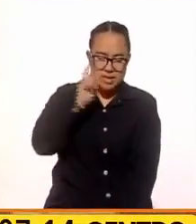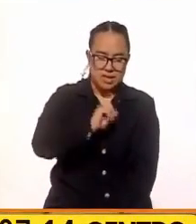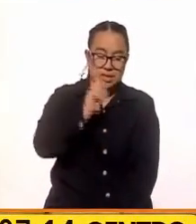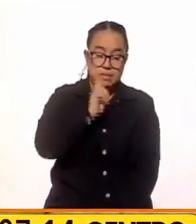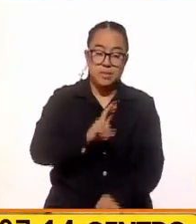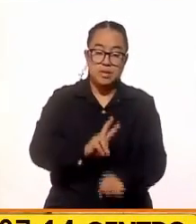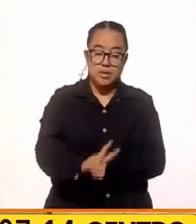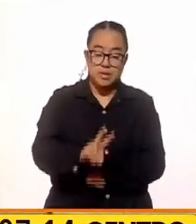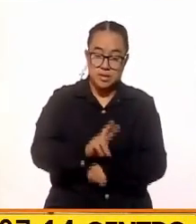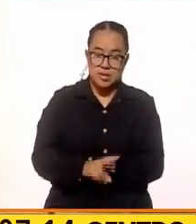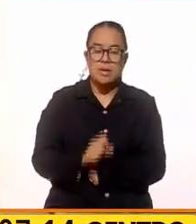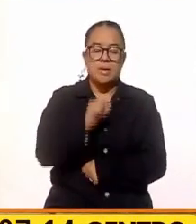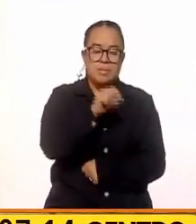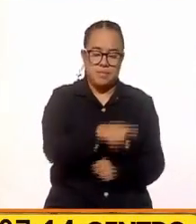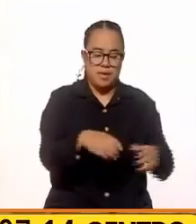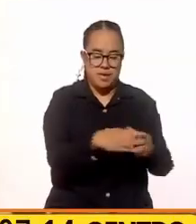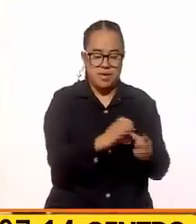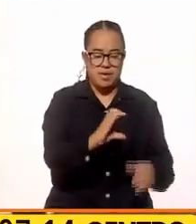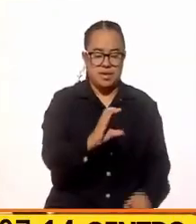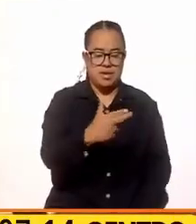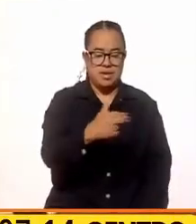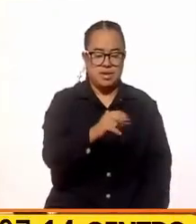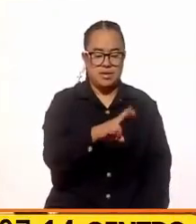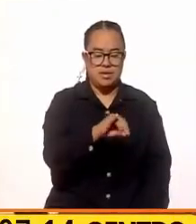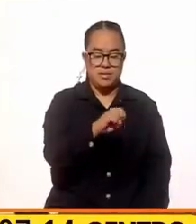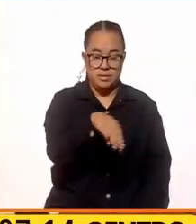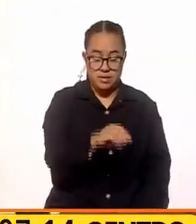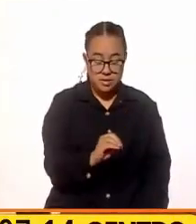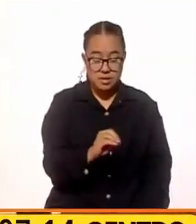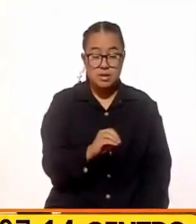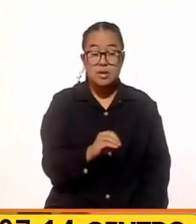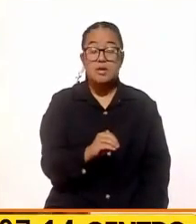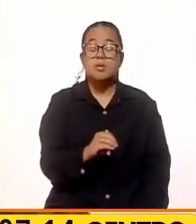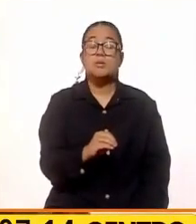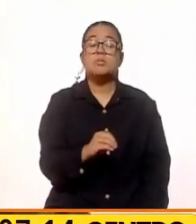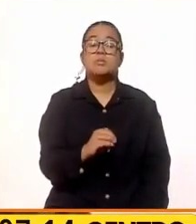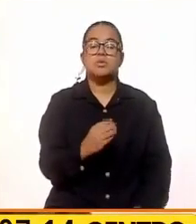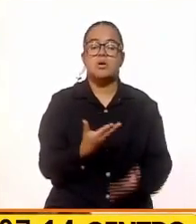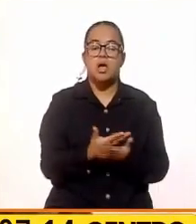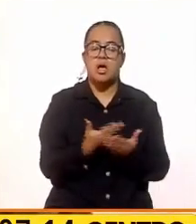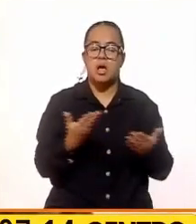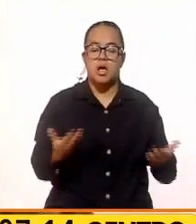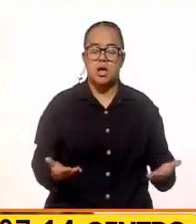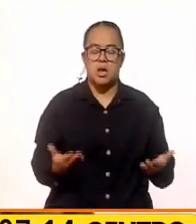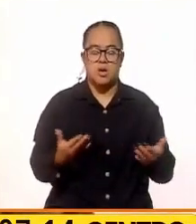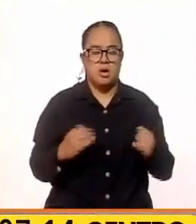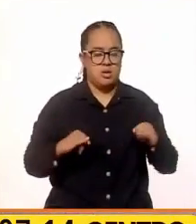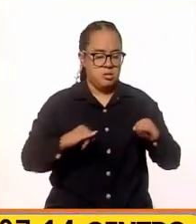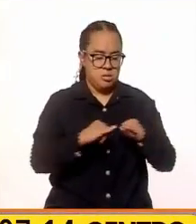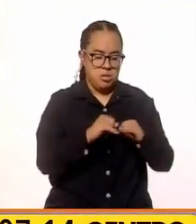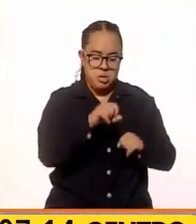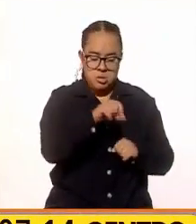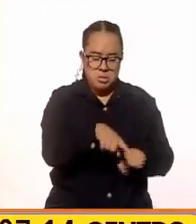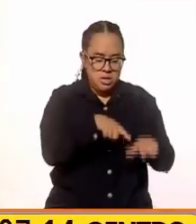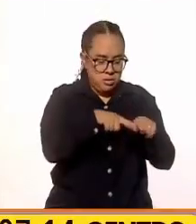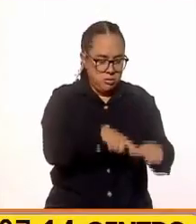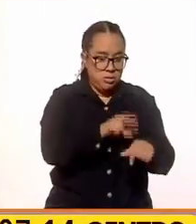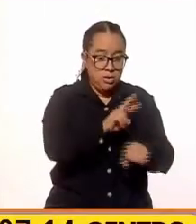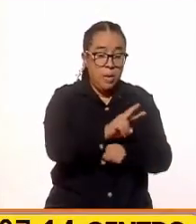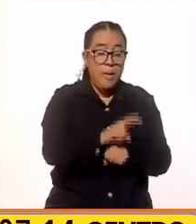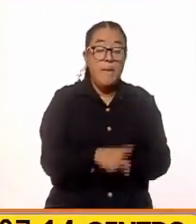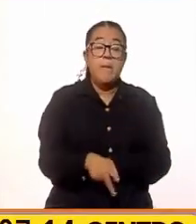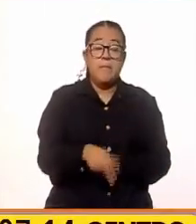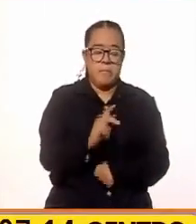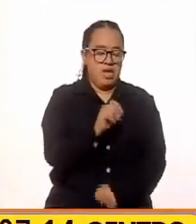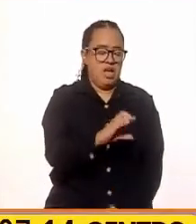también parte del chavismo, pareciera hoy que las instituciones se mantendrán en Venezuela dirigidas por el